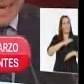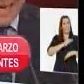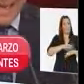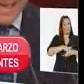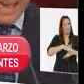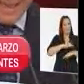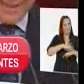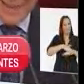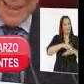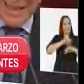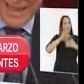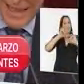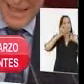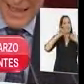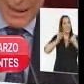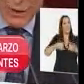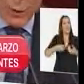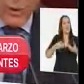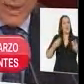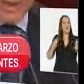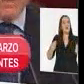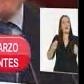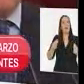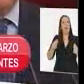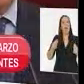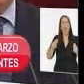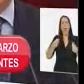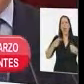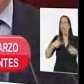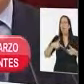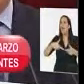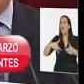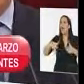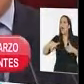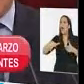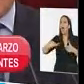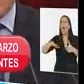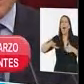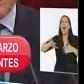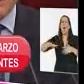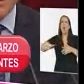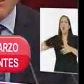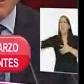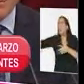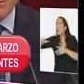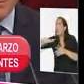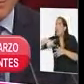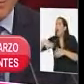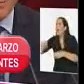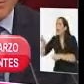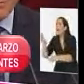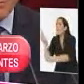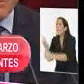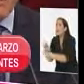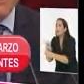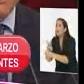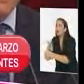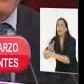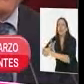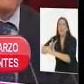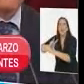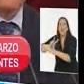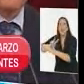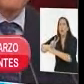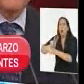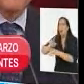mis diferencias con el gobierno, es que el gobierno cada vez va demostrando, pero por lo menos un proyecto que está alejado de lo que yo creo, que es un proyecto que tiene